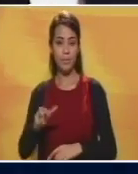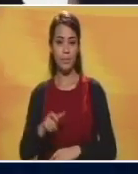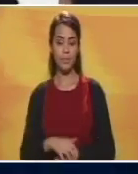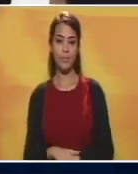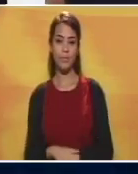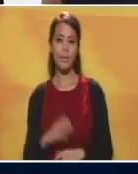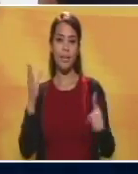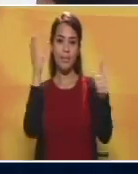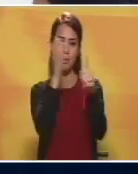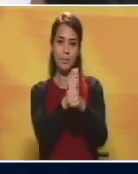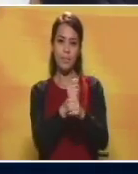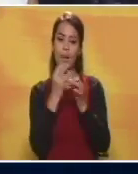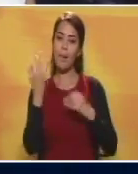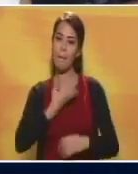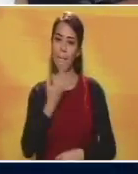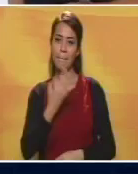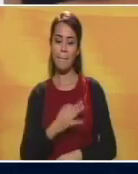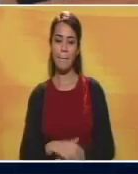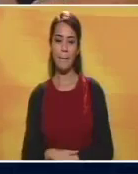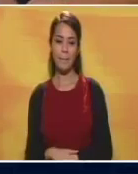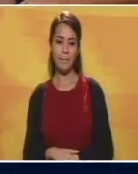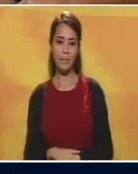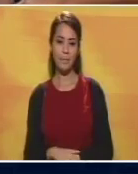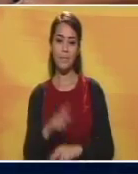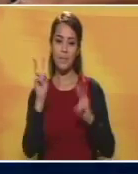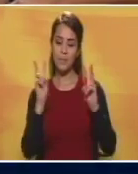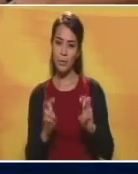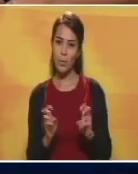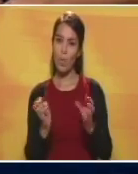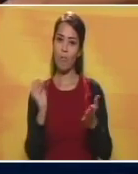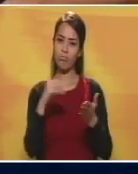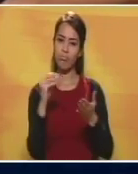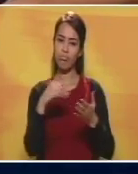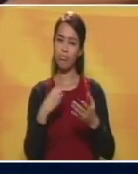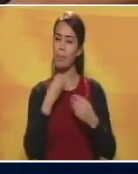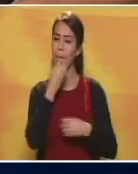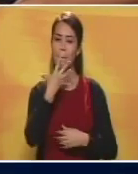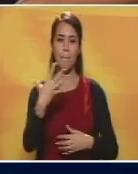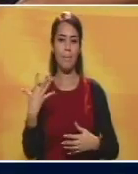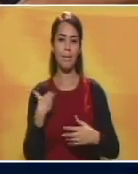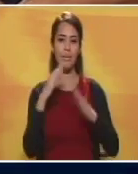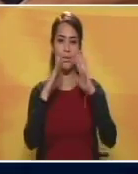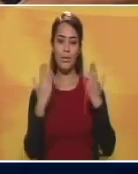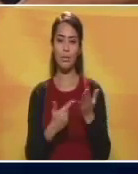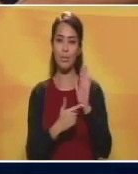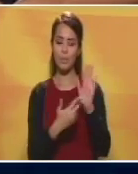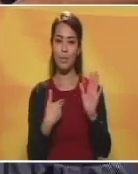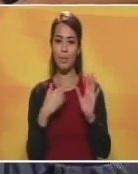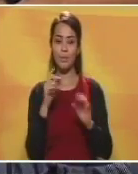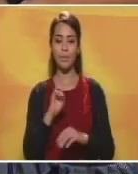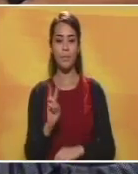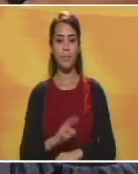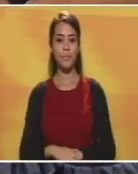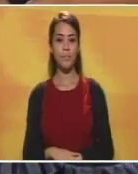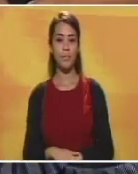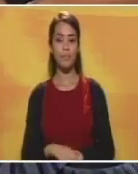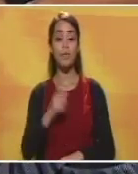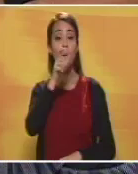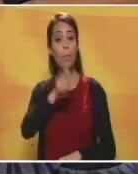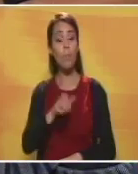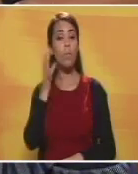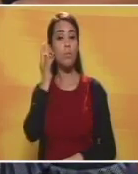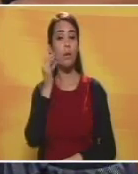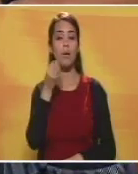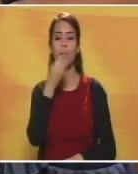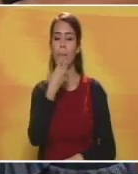de lograr algo verdaderamente renovado y hermoso que ofrecer al país. Mujeres hermosas, profesionales,